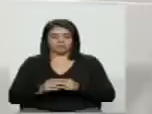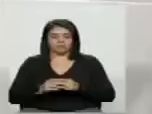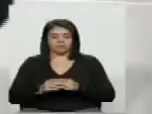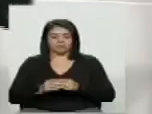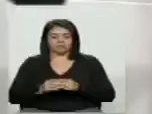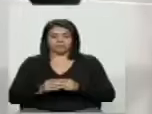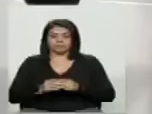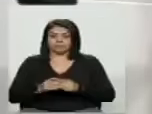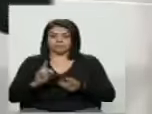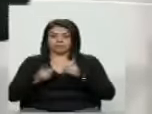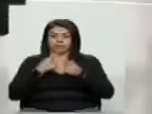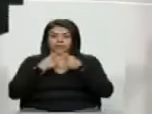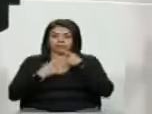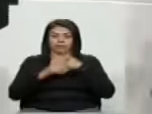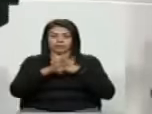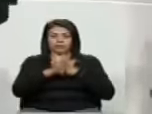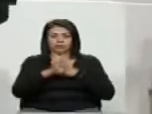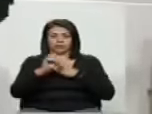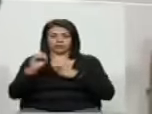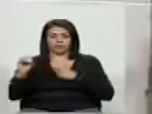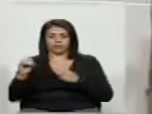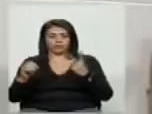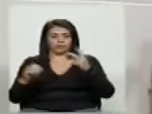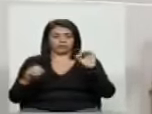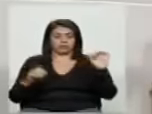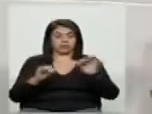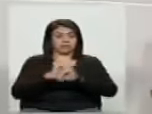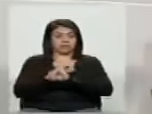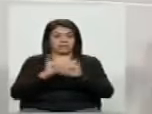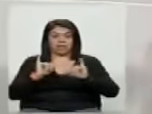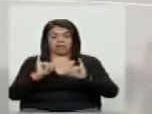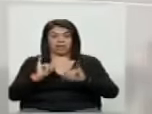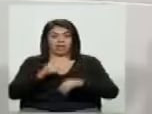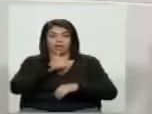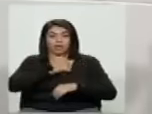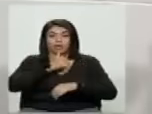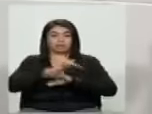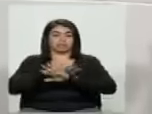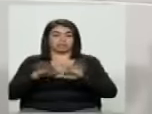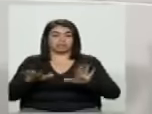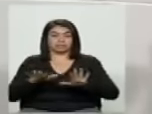después alguien dice 400 a 200, te la calas.